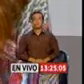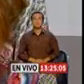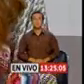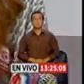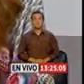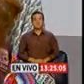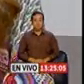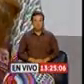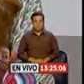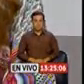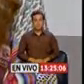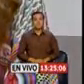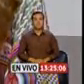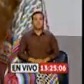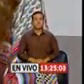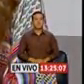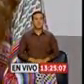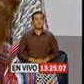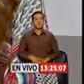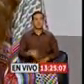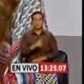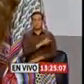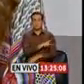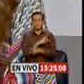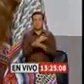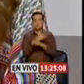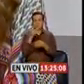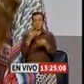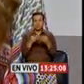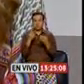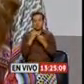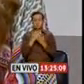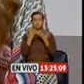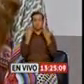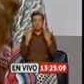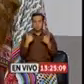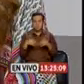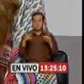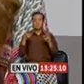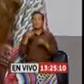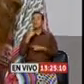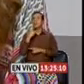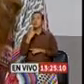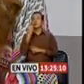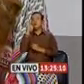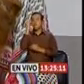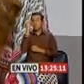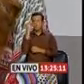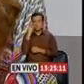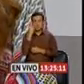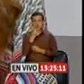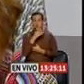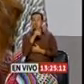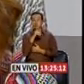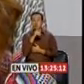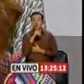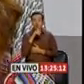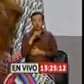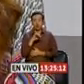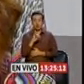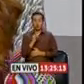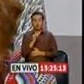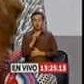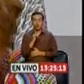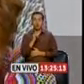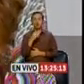no es árbitro vocal del consejo de la judicatura respondió a las afirmaciones del informe emitido por human rigth